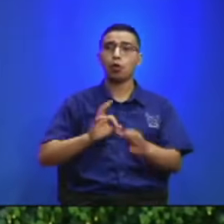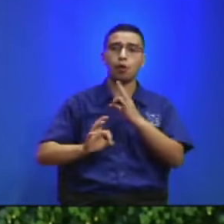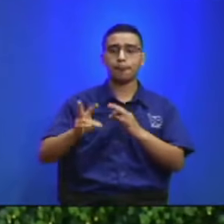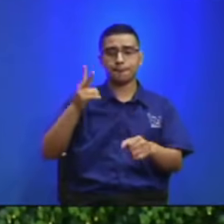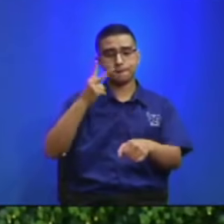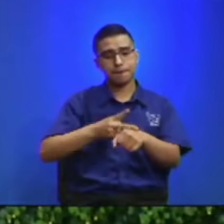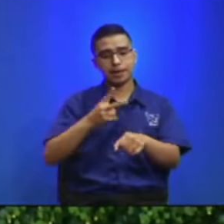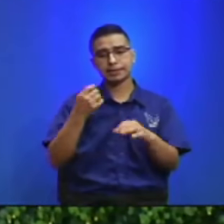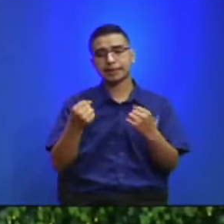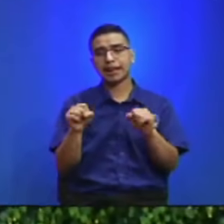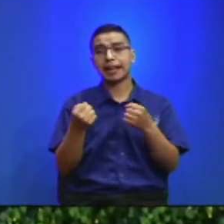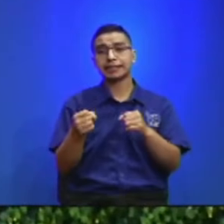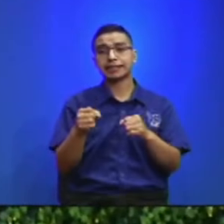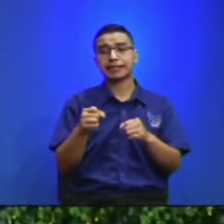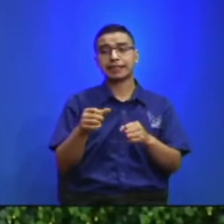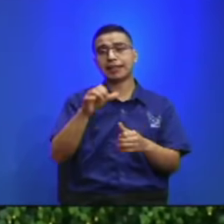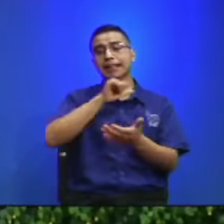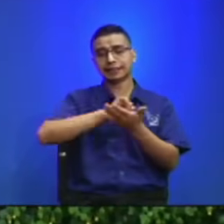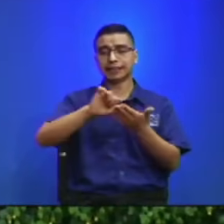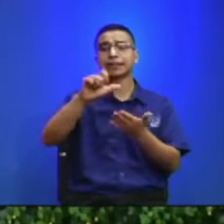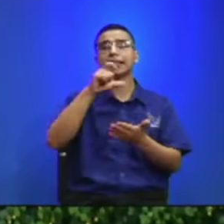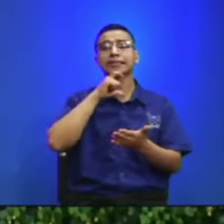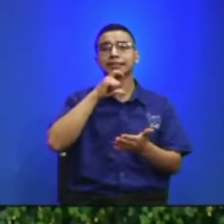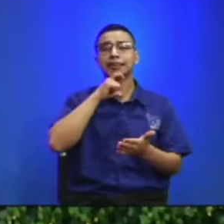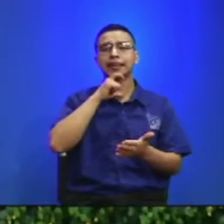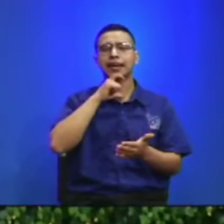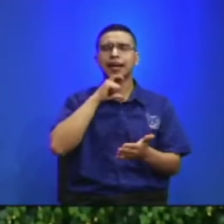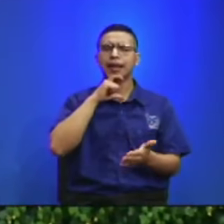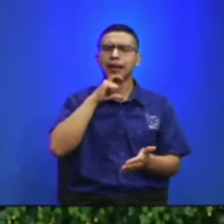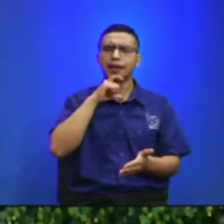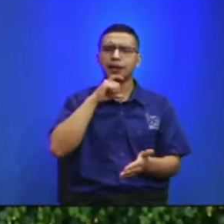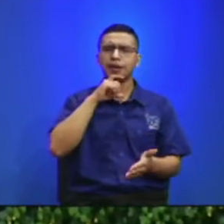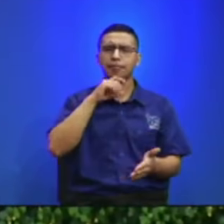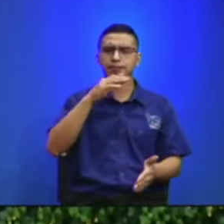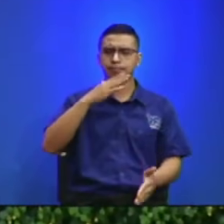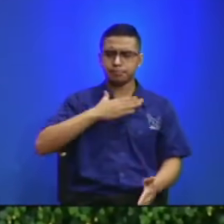muerte mi vida mi retorno anuncian